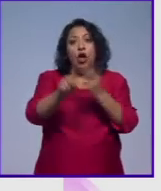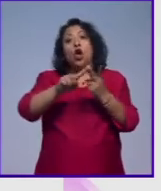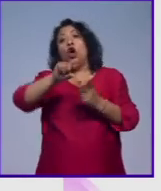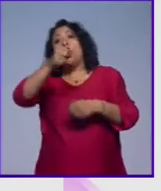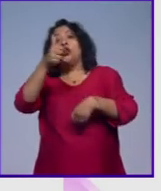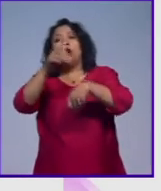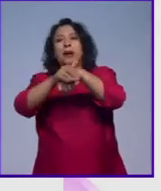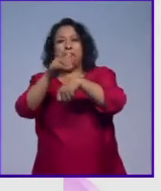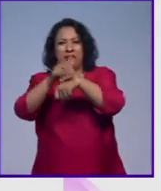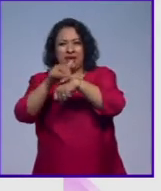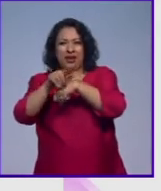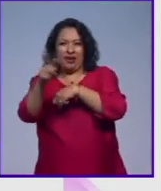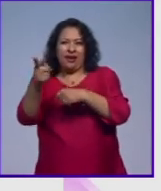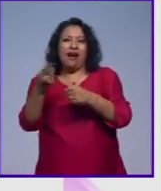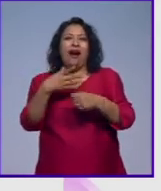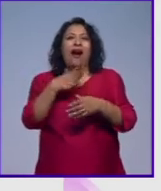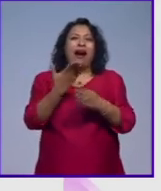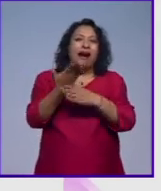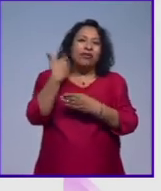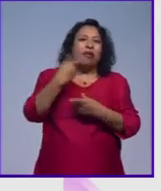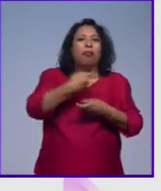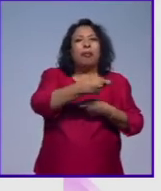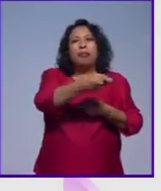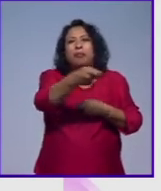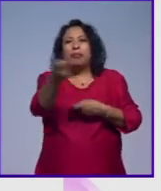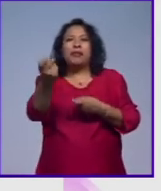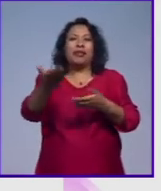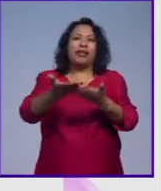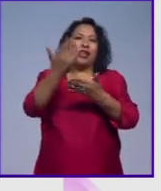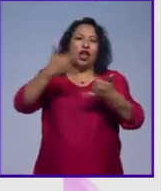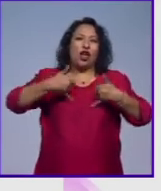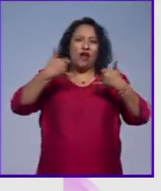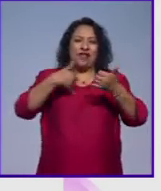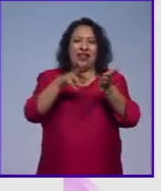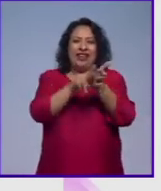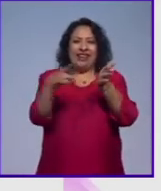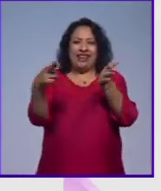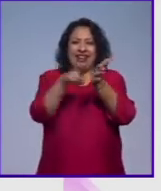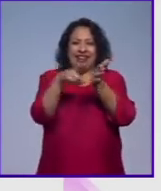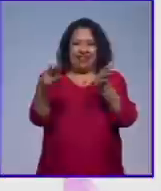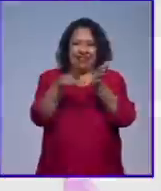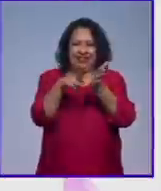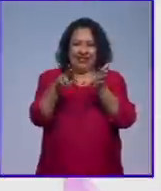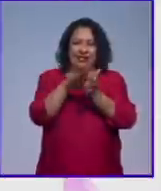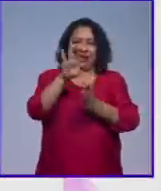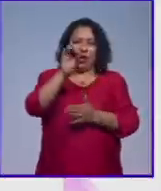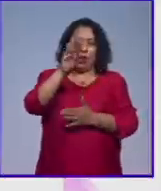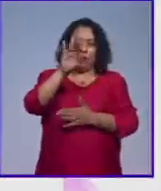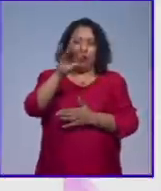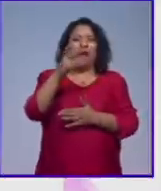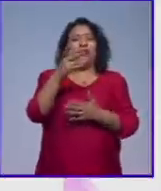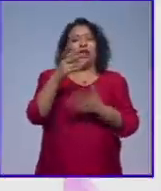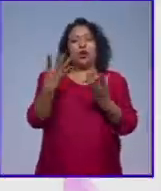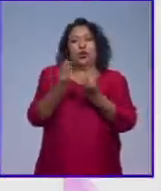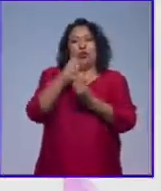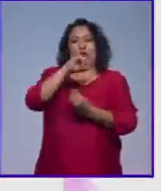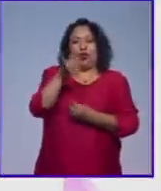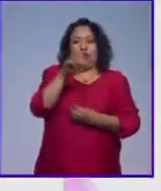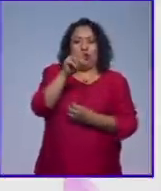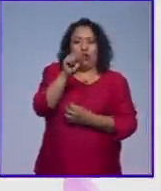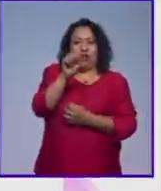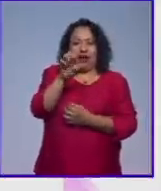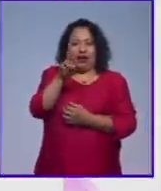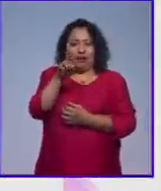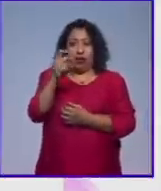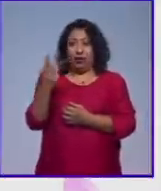él, con quien él había repartido cuando era joven la revista Combate, con José Revueltas,